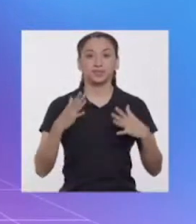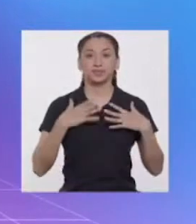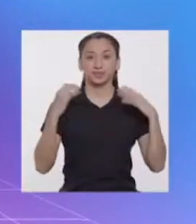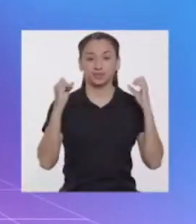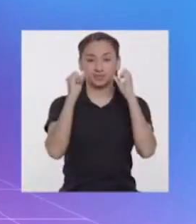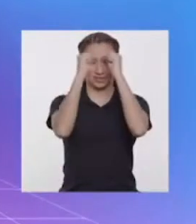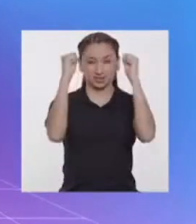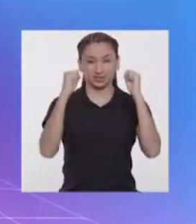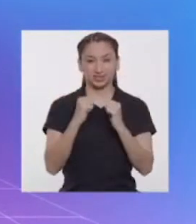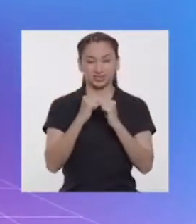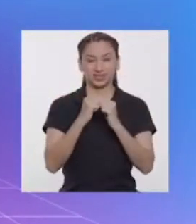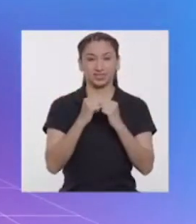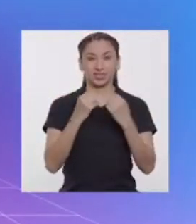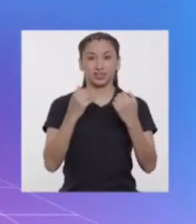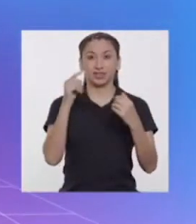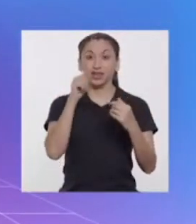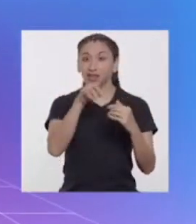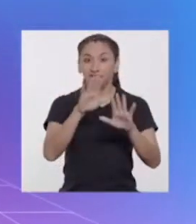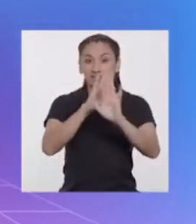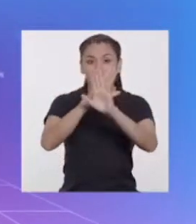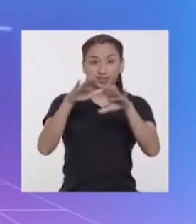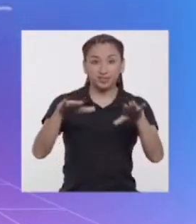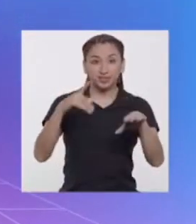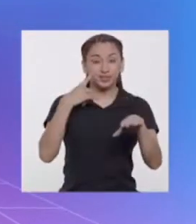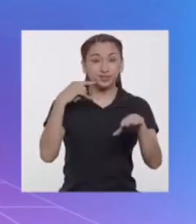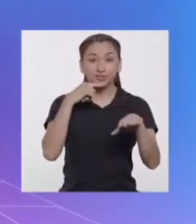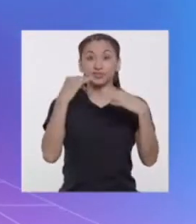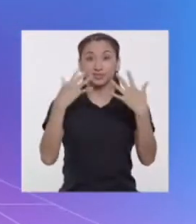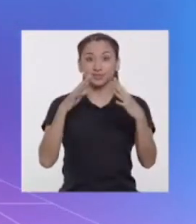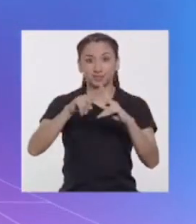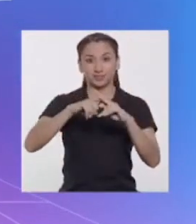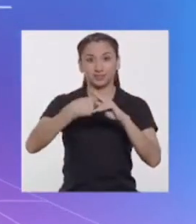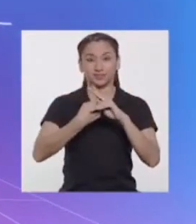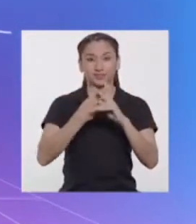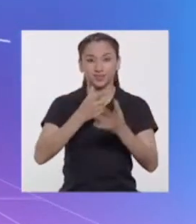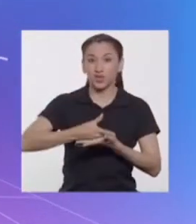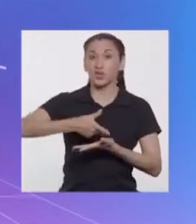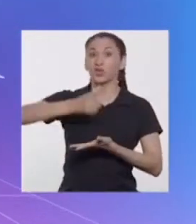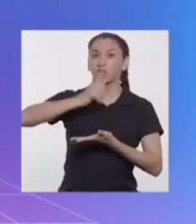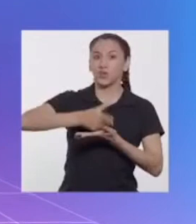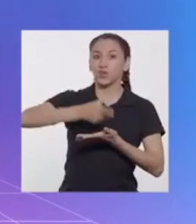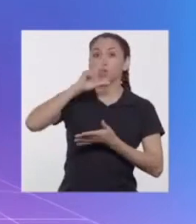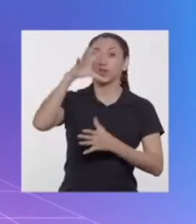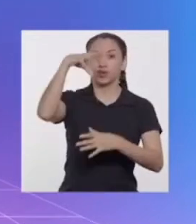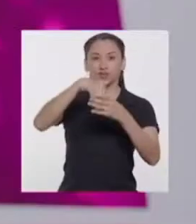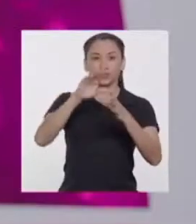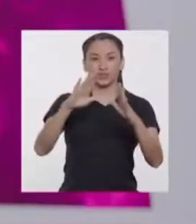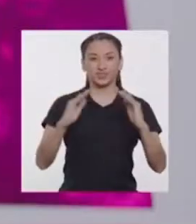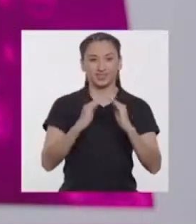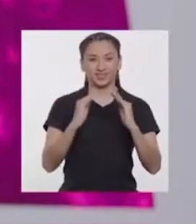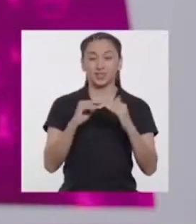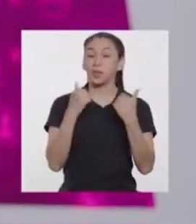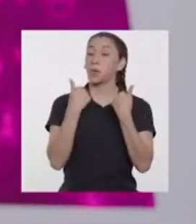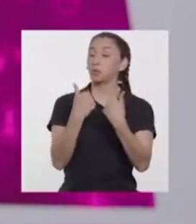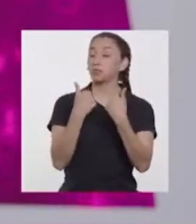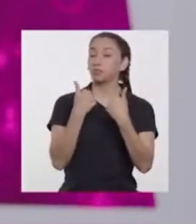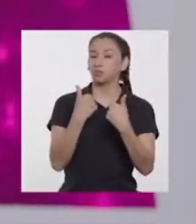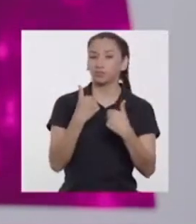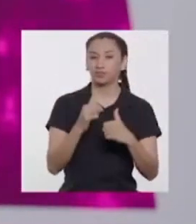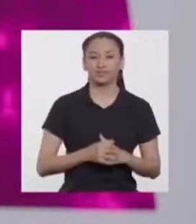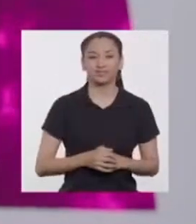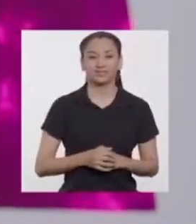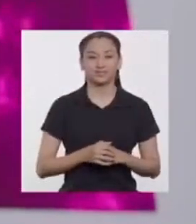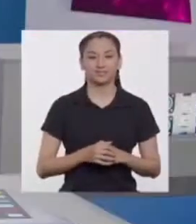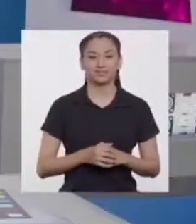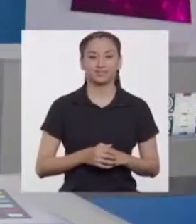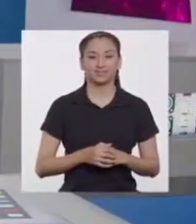Mi sistema detecta que las niñas y niños se están hidratando en casa. ¡Qué bien!